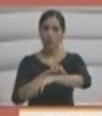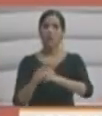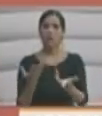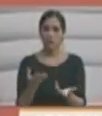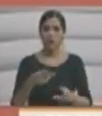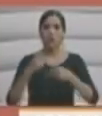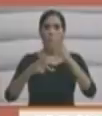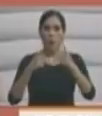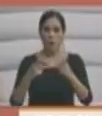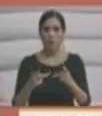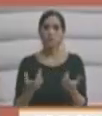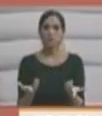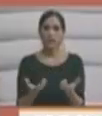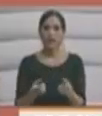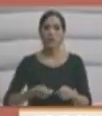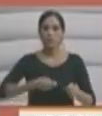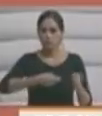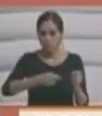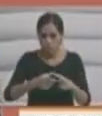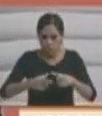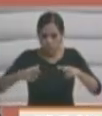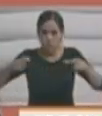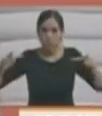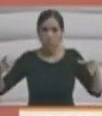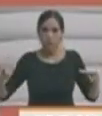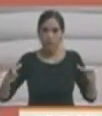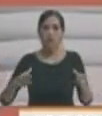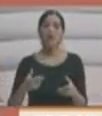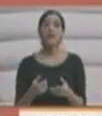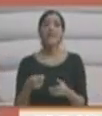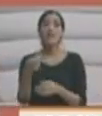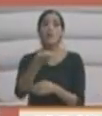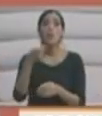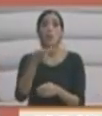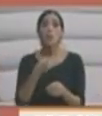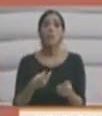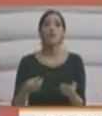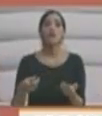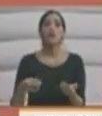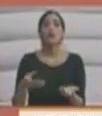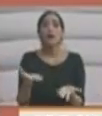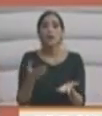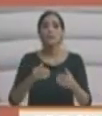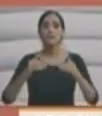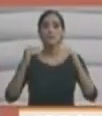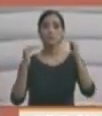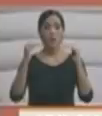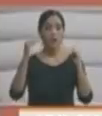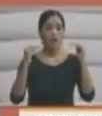del abastecimiento que se está dando y volver a buscar los equilibrios